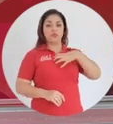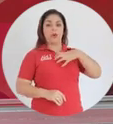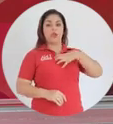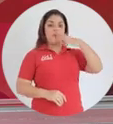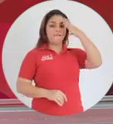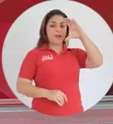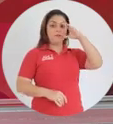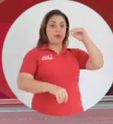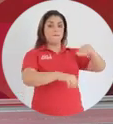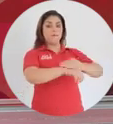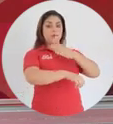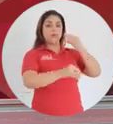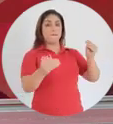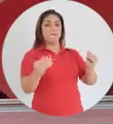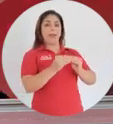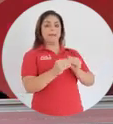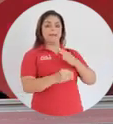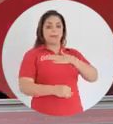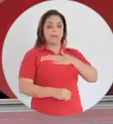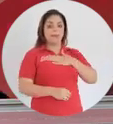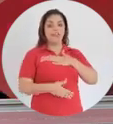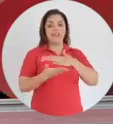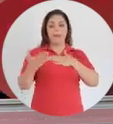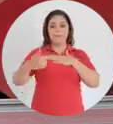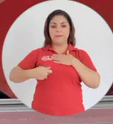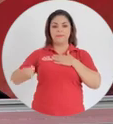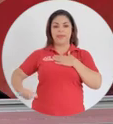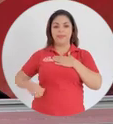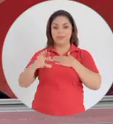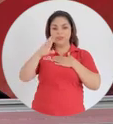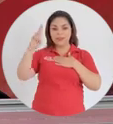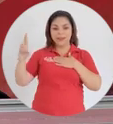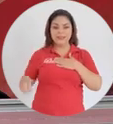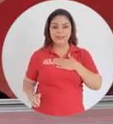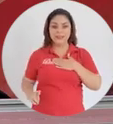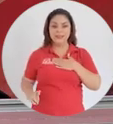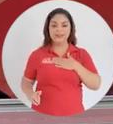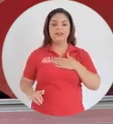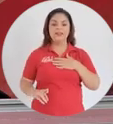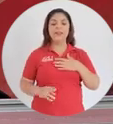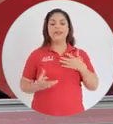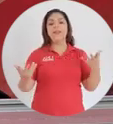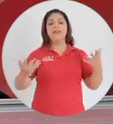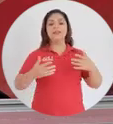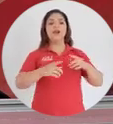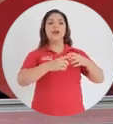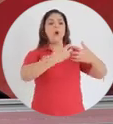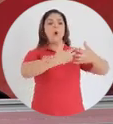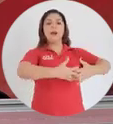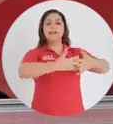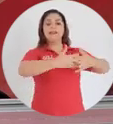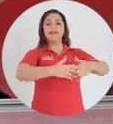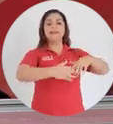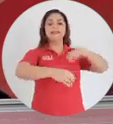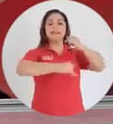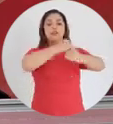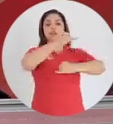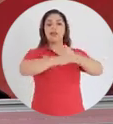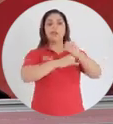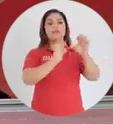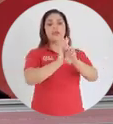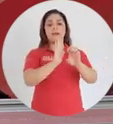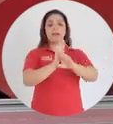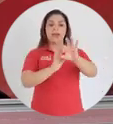que tengamos en Costa Rica. Y los organismos económicos internacionales como el Fondo